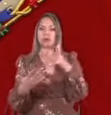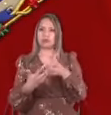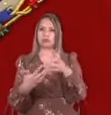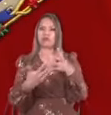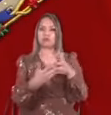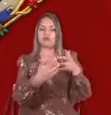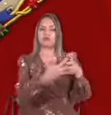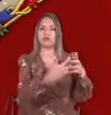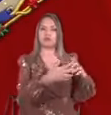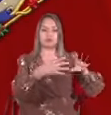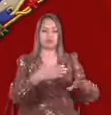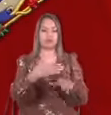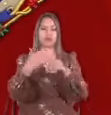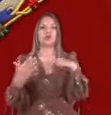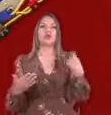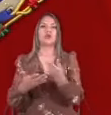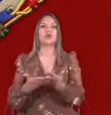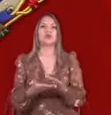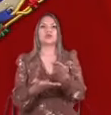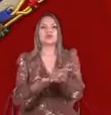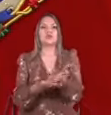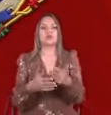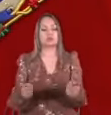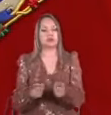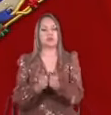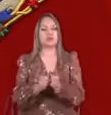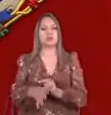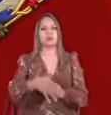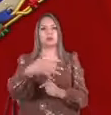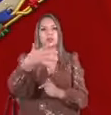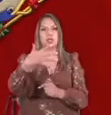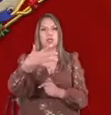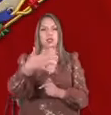se suma nuestra propuesta de gobierno resumida en 5 ejes.